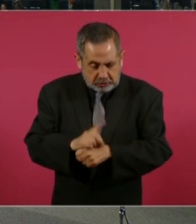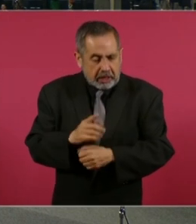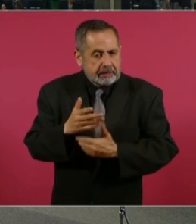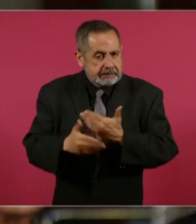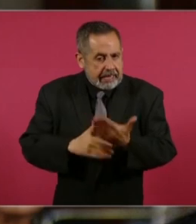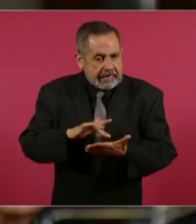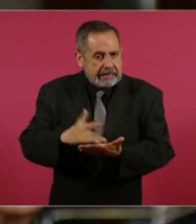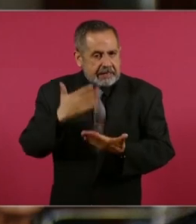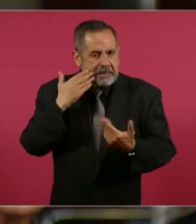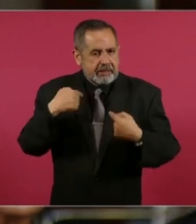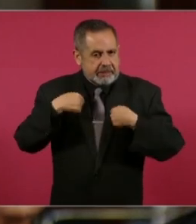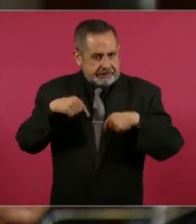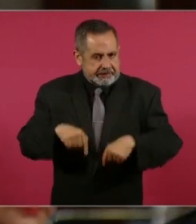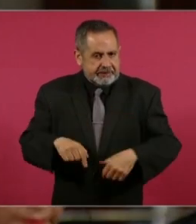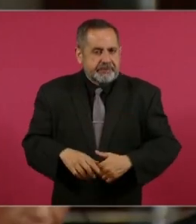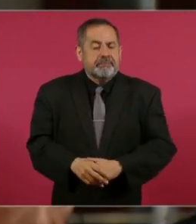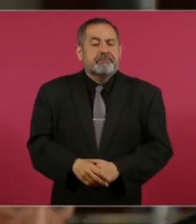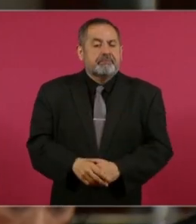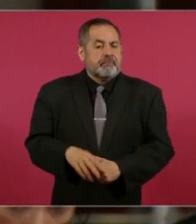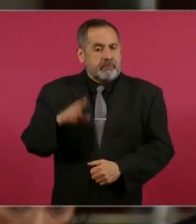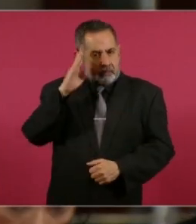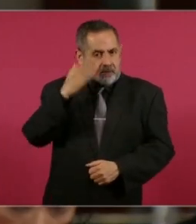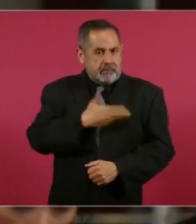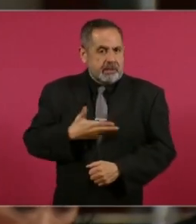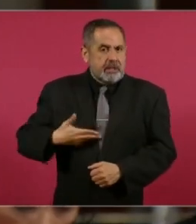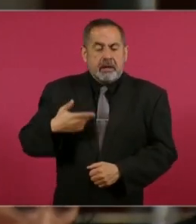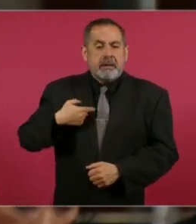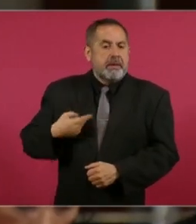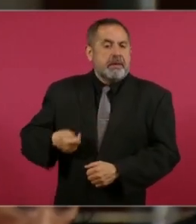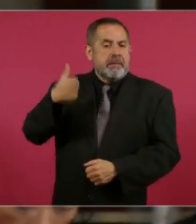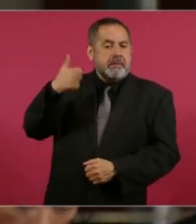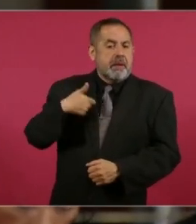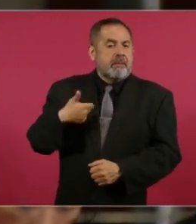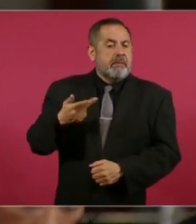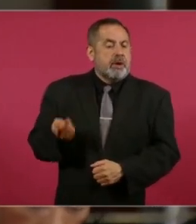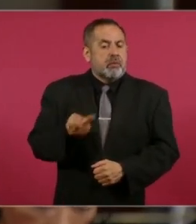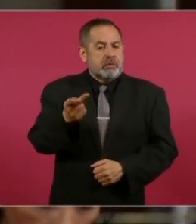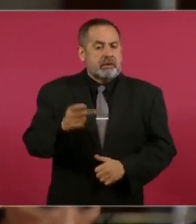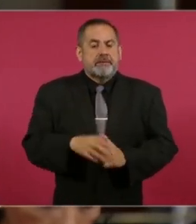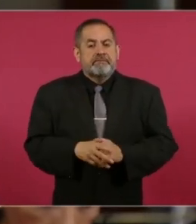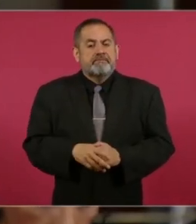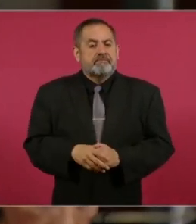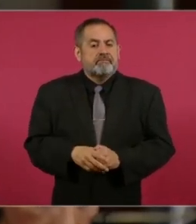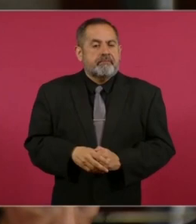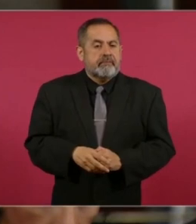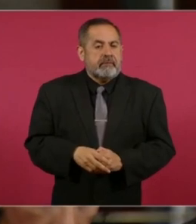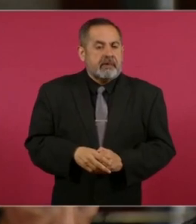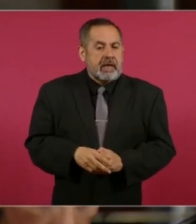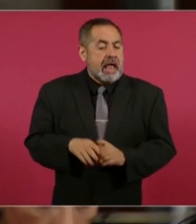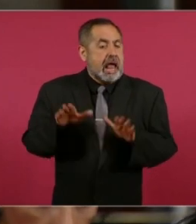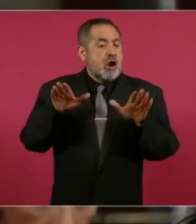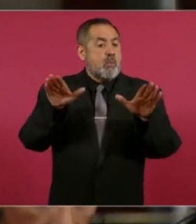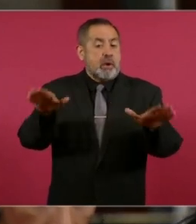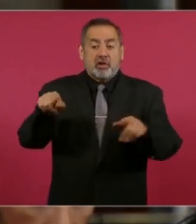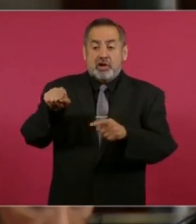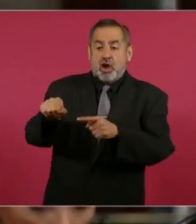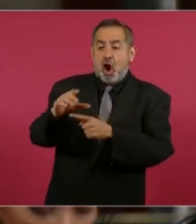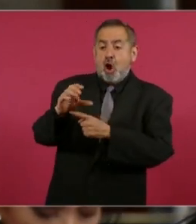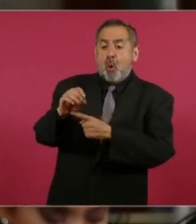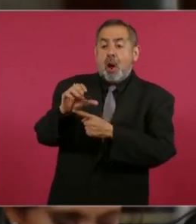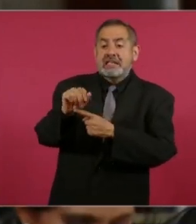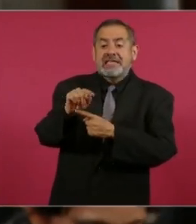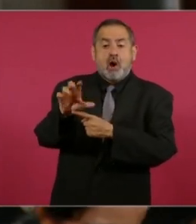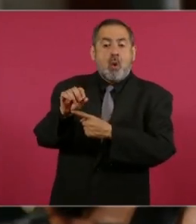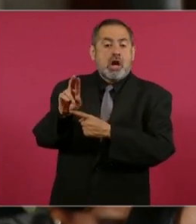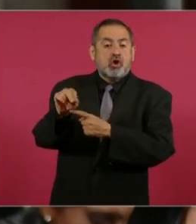este espacio. Señor presidente, mi primera pregunta sería, el aeropuerto que está entre Coatzacoalcos y